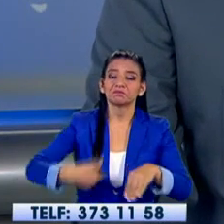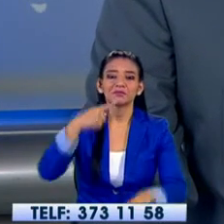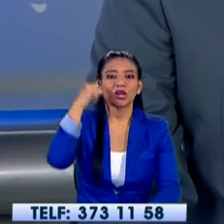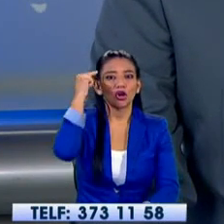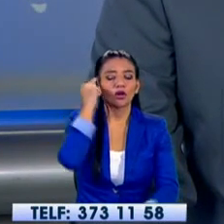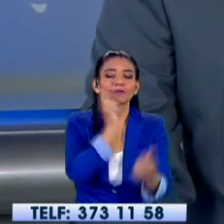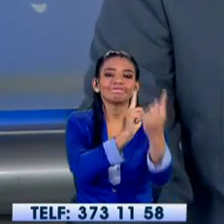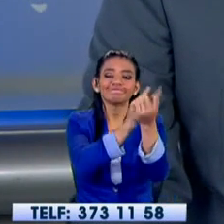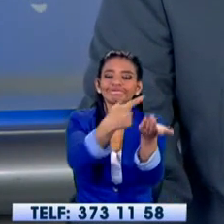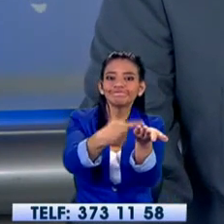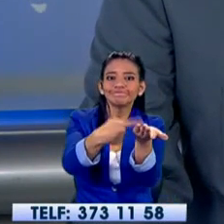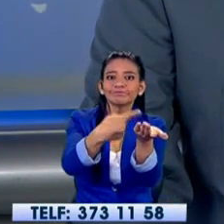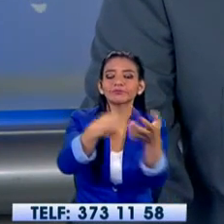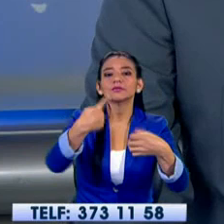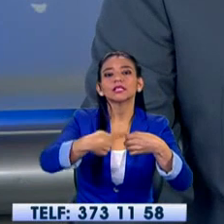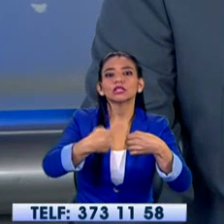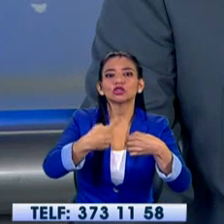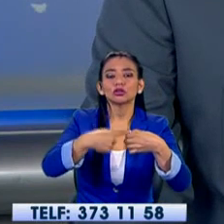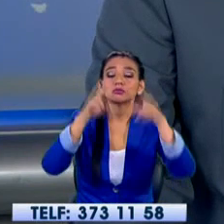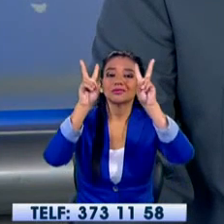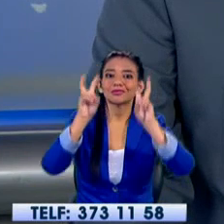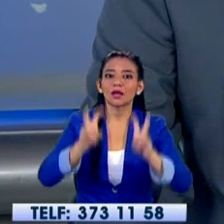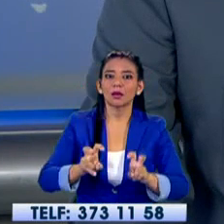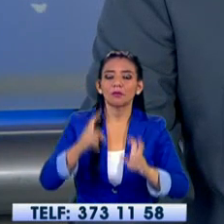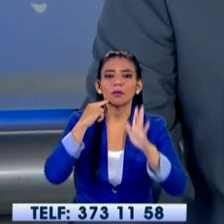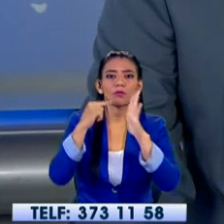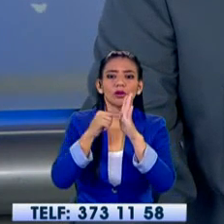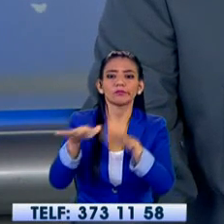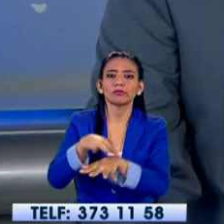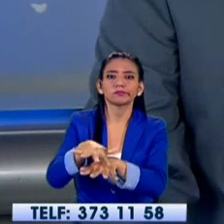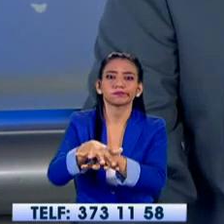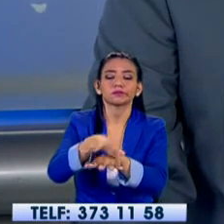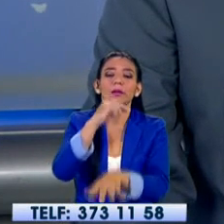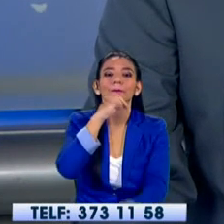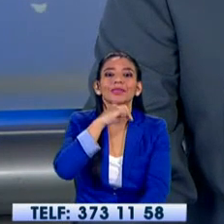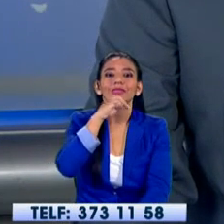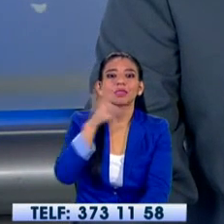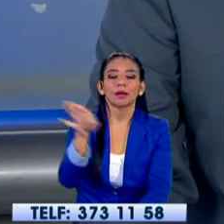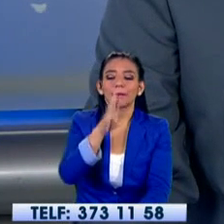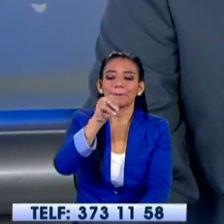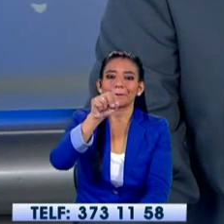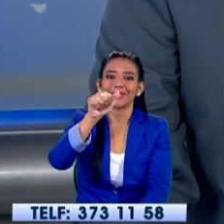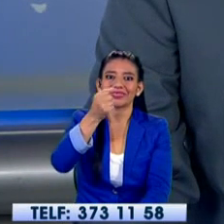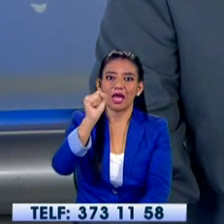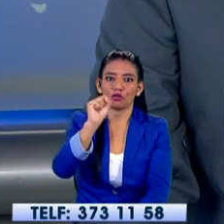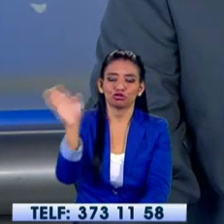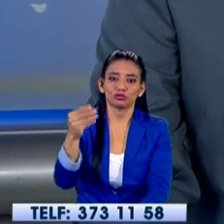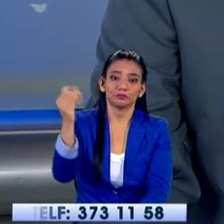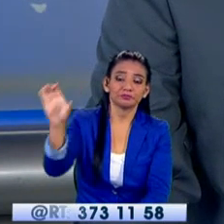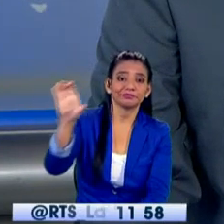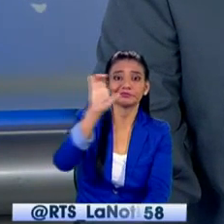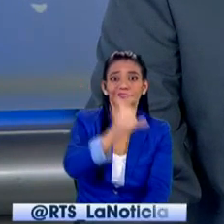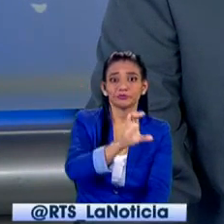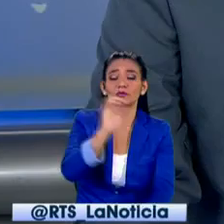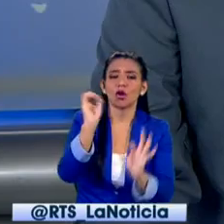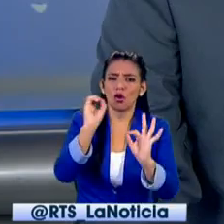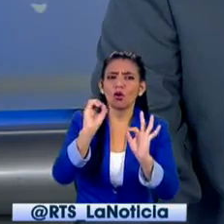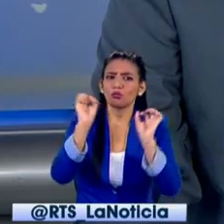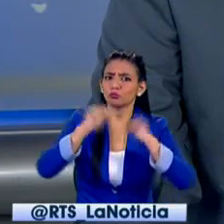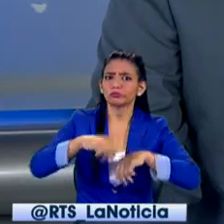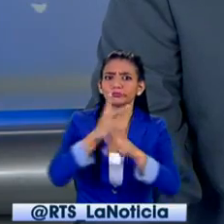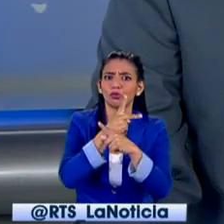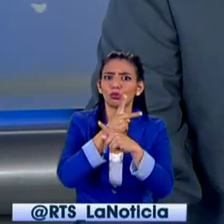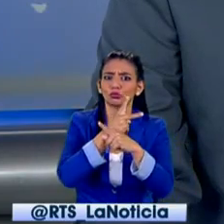país, Rafael Correa, para adelantar temas como el corredor interoceánico Manta-Manaos, inversiones y la creación de cadenas